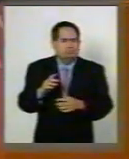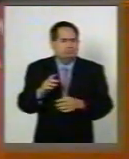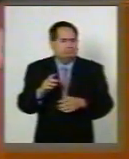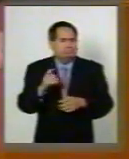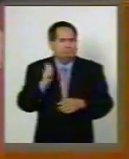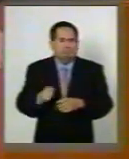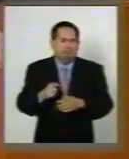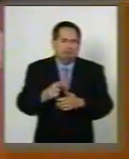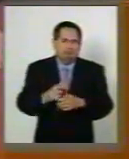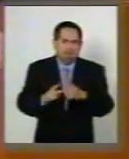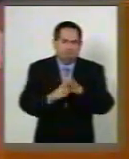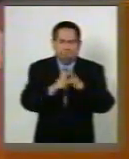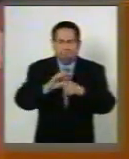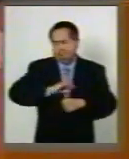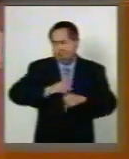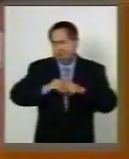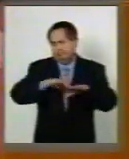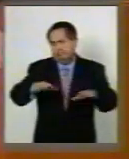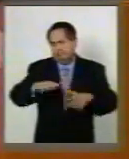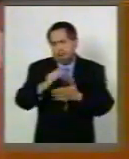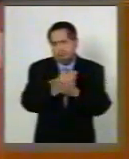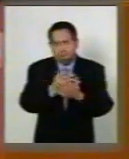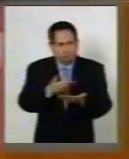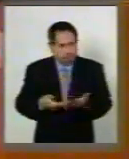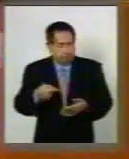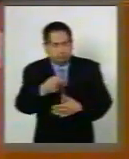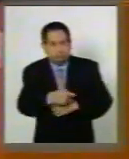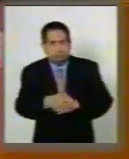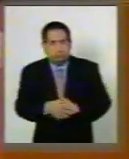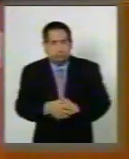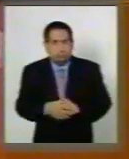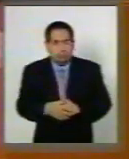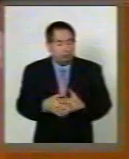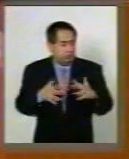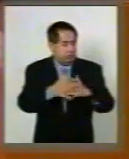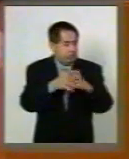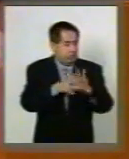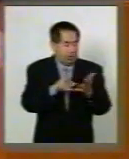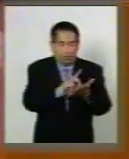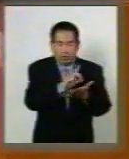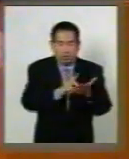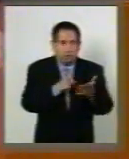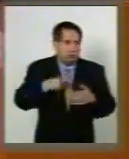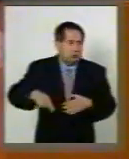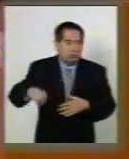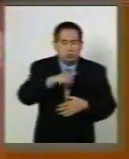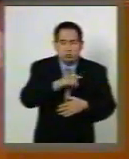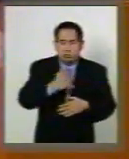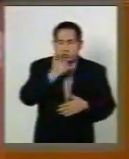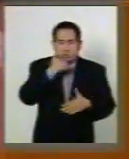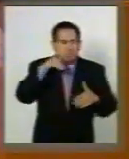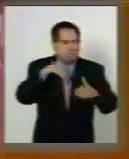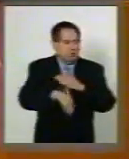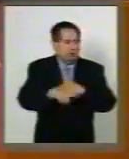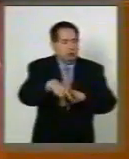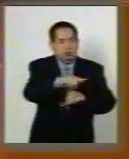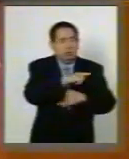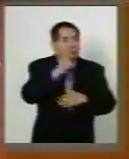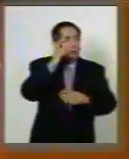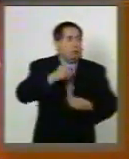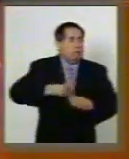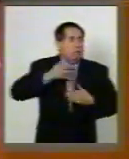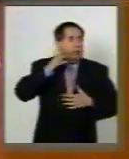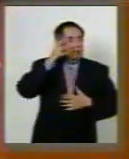grandes pestes o enfermedades. La guerra contra las drogas en México le está quitando la esperanza de